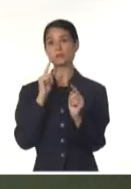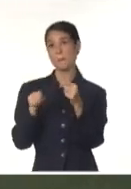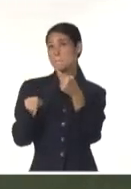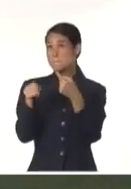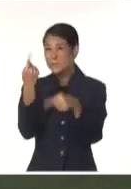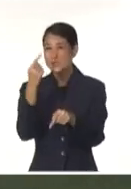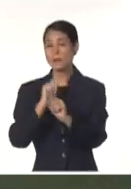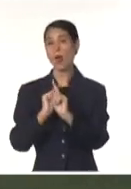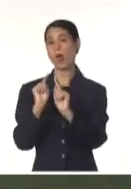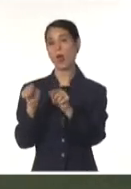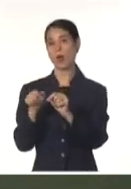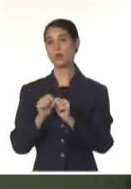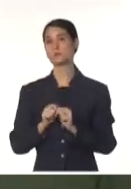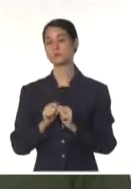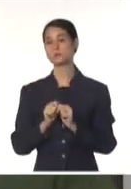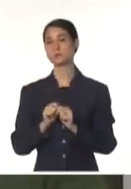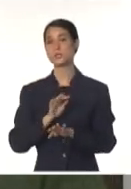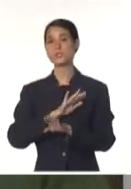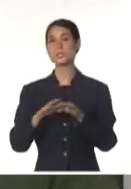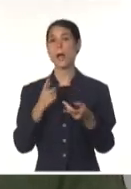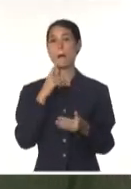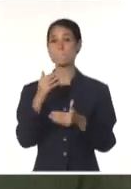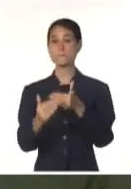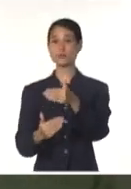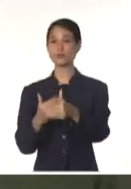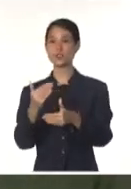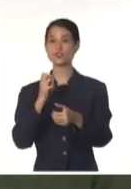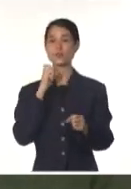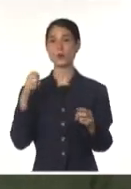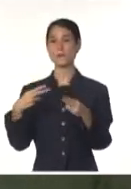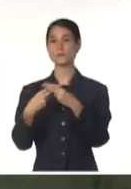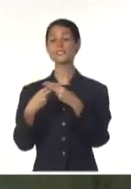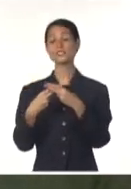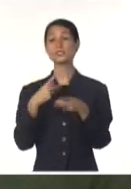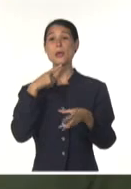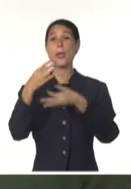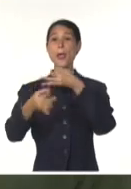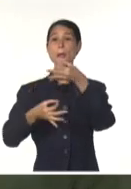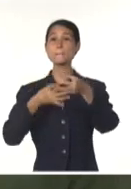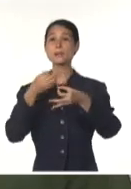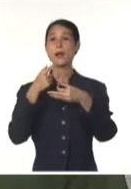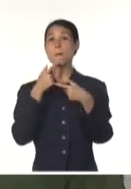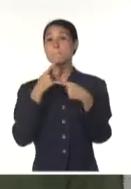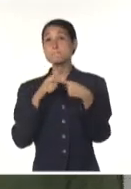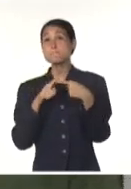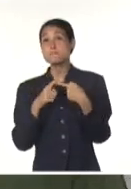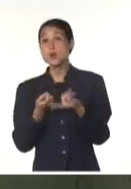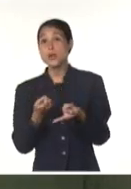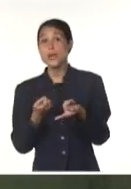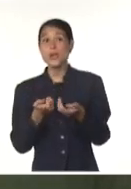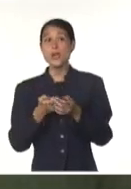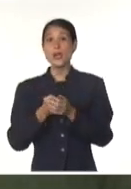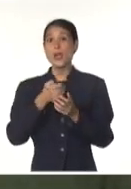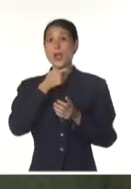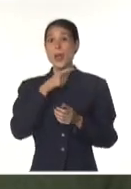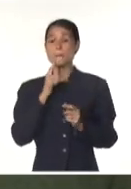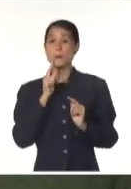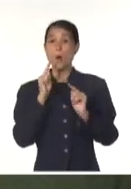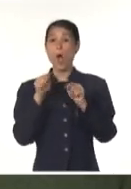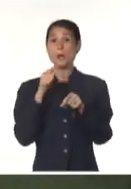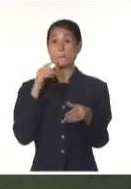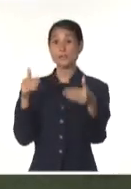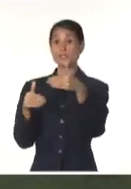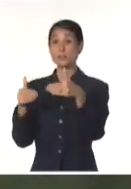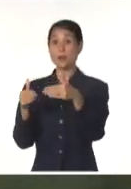importante y una trascendencia en este evento, pero queríamos explicarle a la población las razones por las cuales no vamos a asistir al